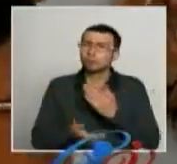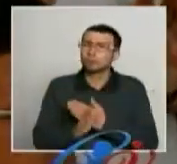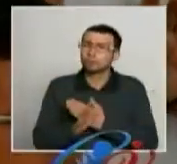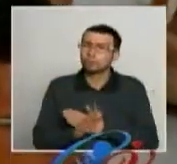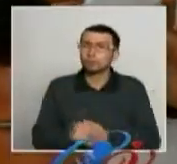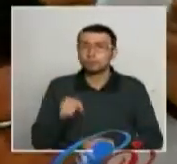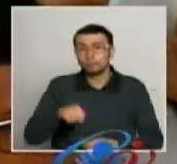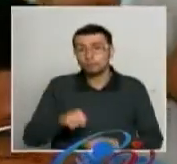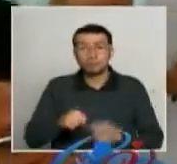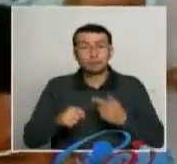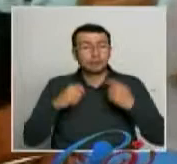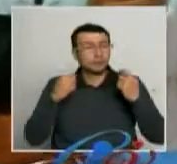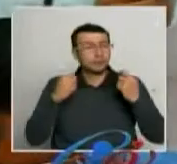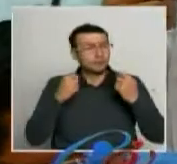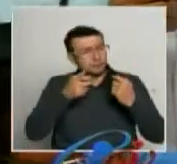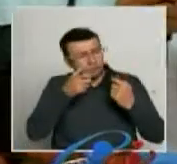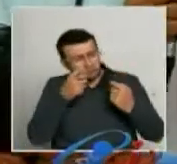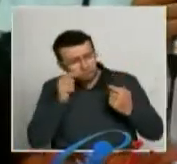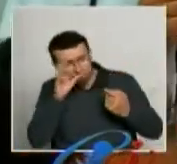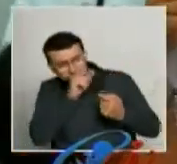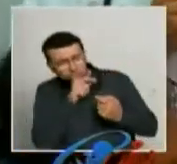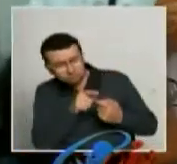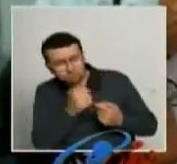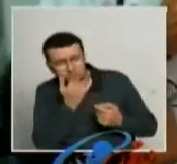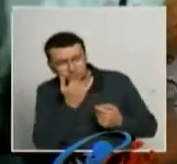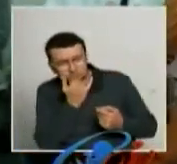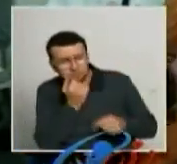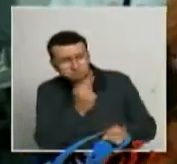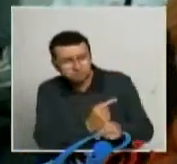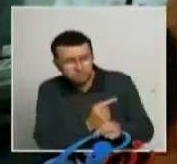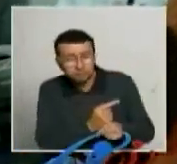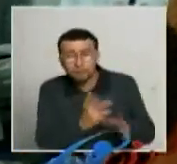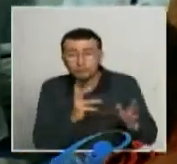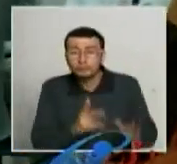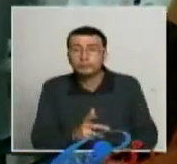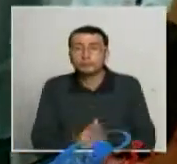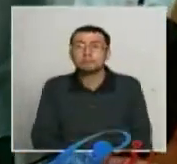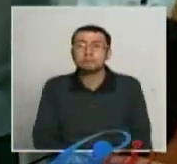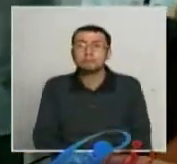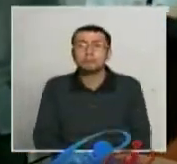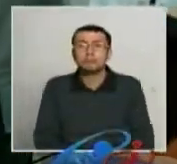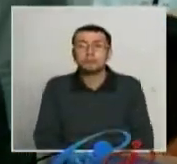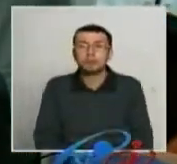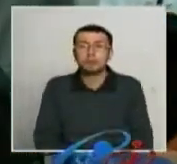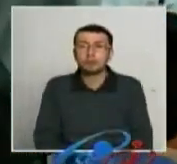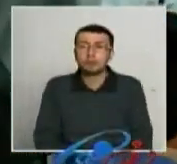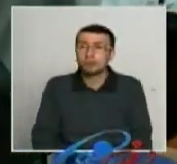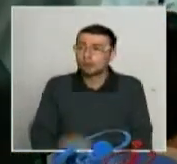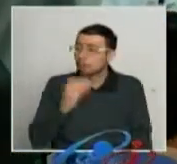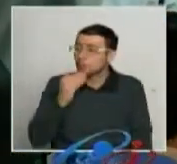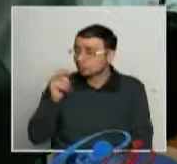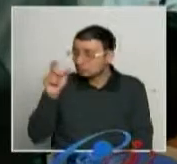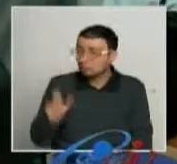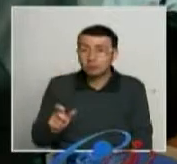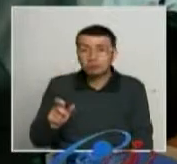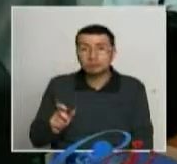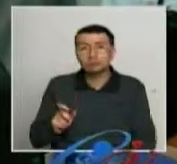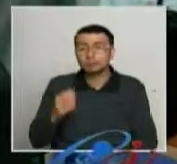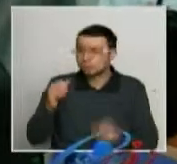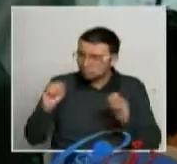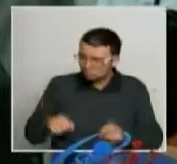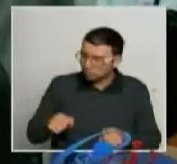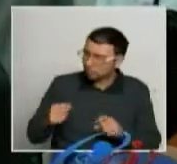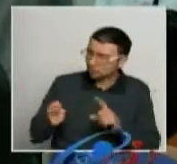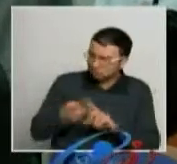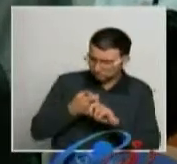en este método diagnóstico para determinar si una persona realmente puede entrar en un